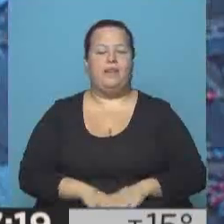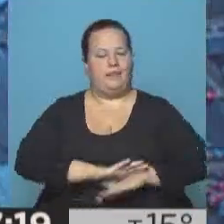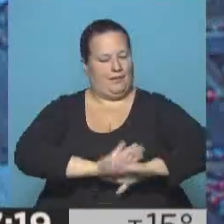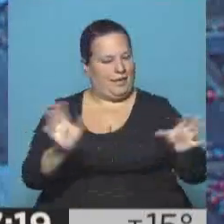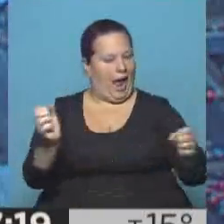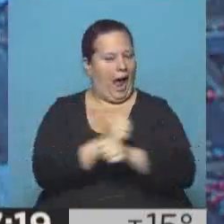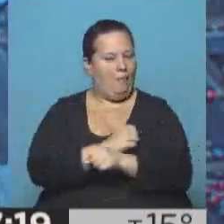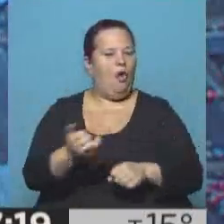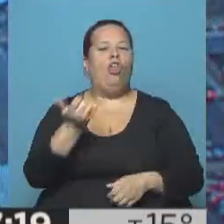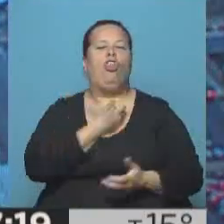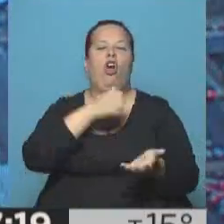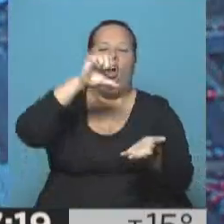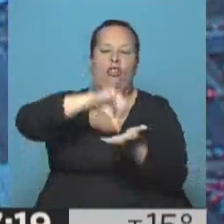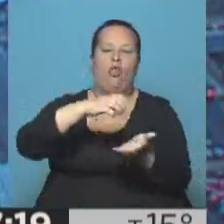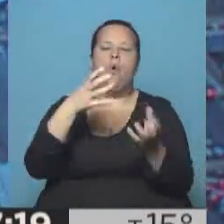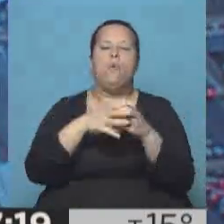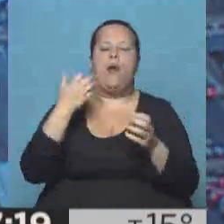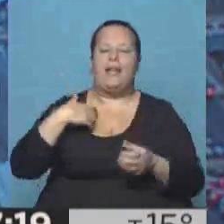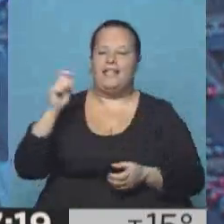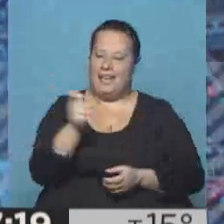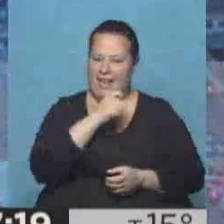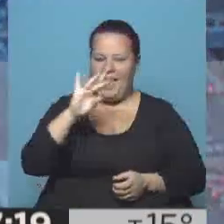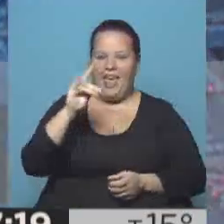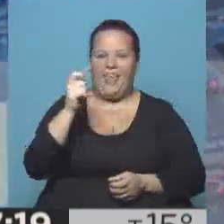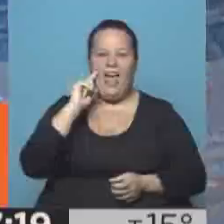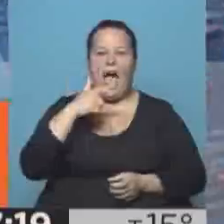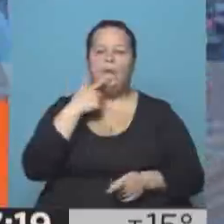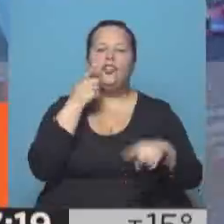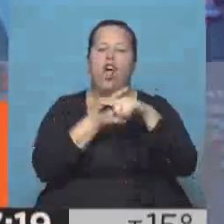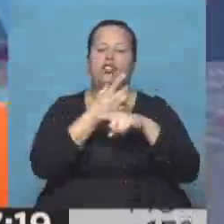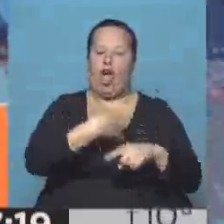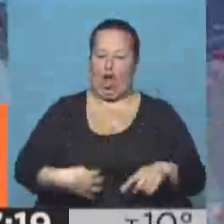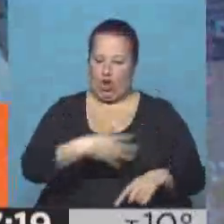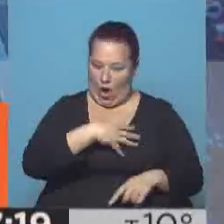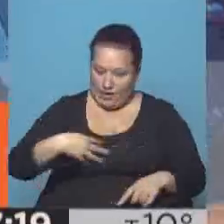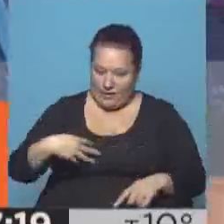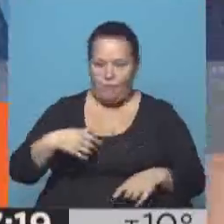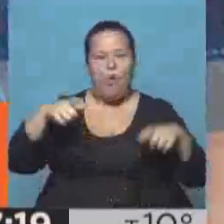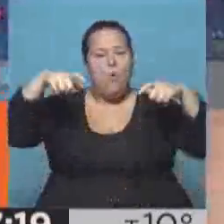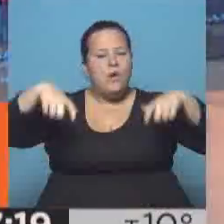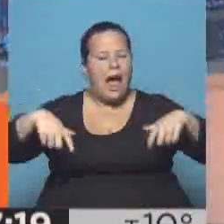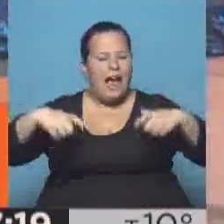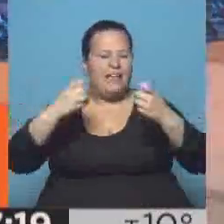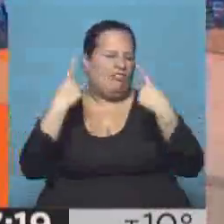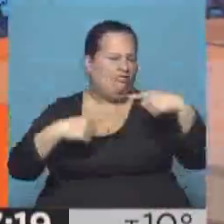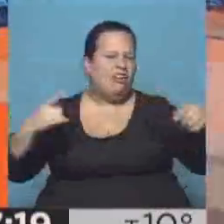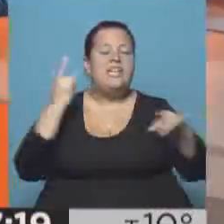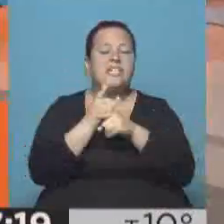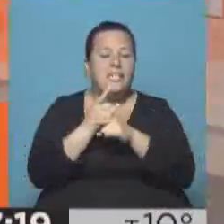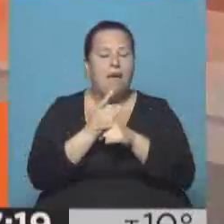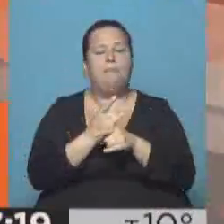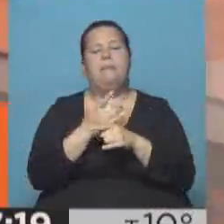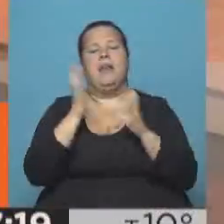Ya se confirmó dónde va a jugar el equipo argentino de Copa Davis la final frente a Croacia. Será un estadio multiuso donde además